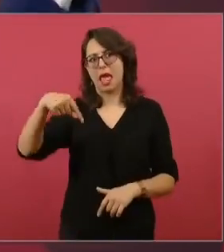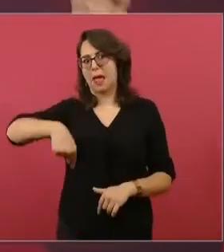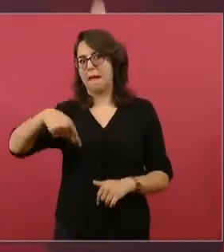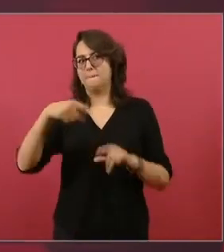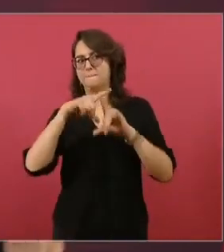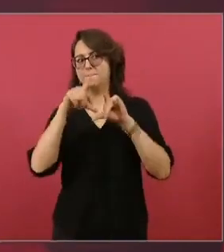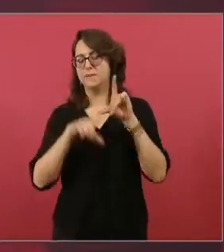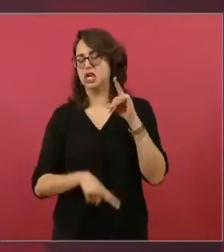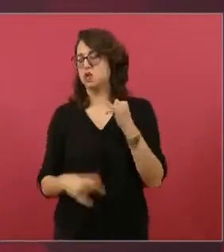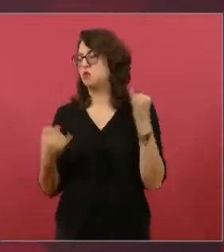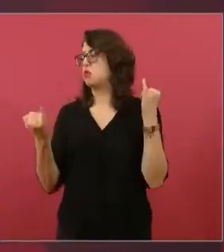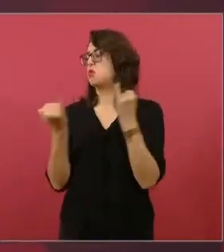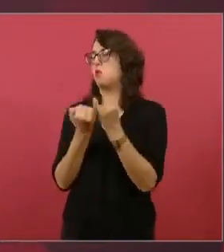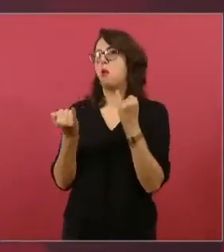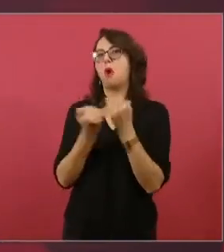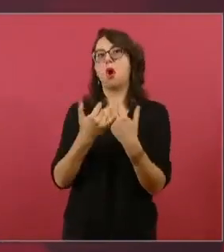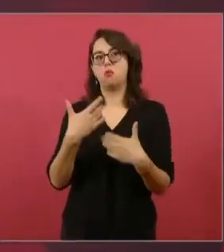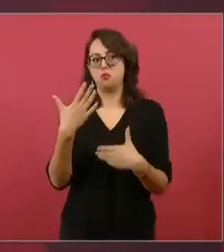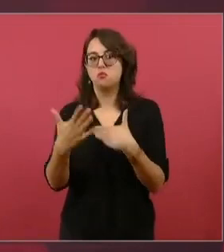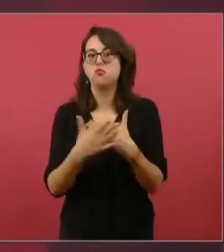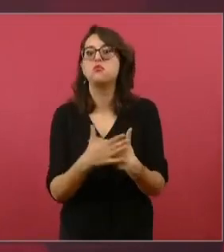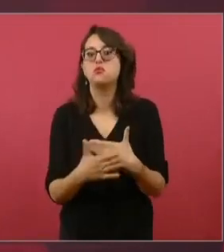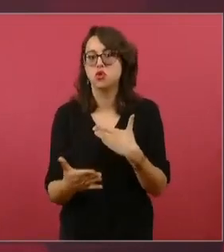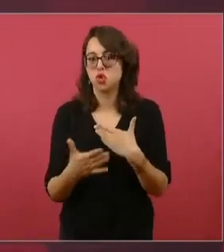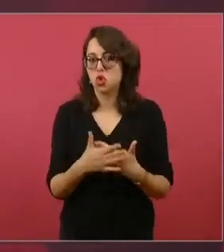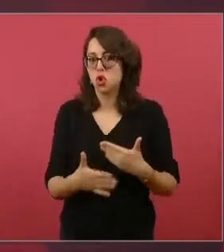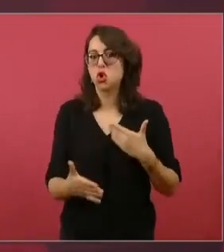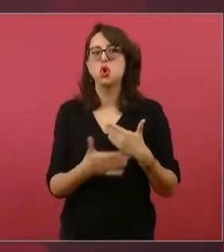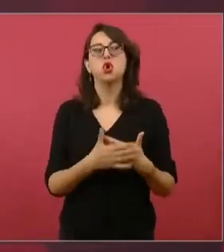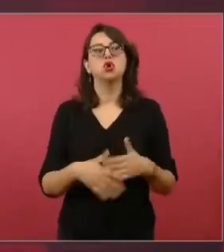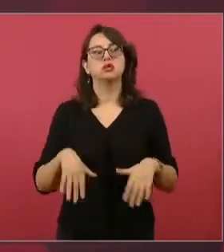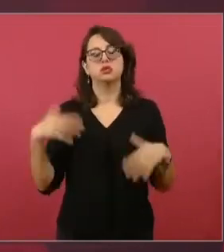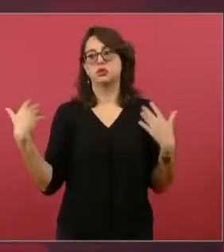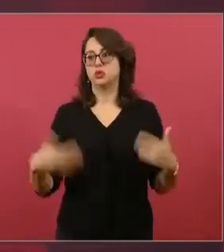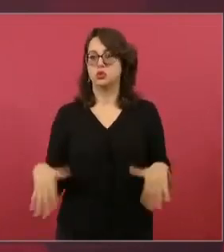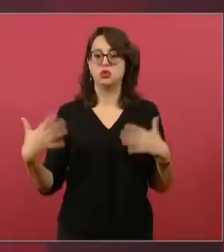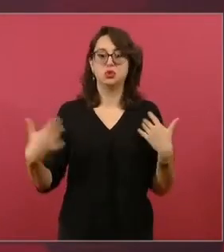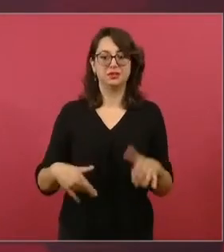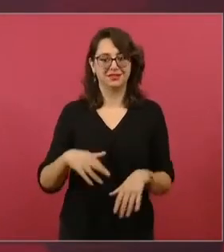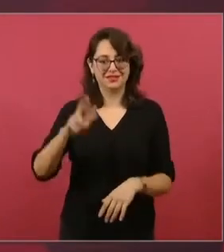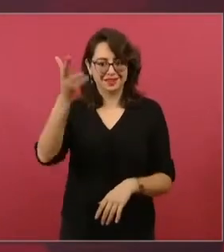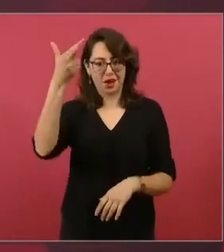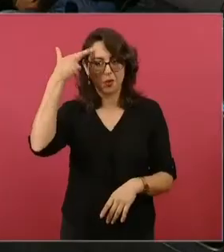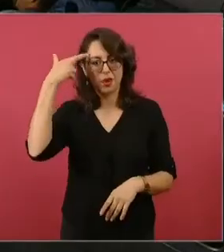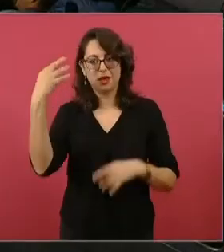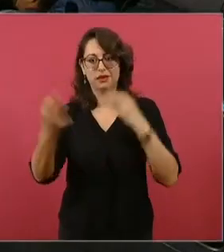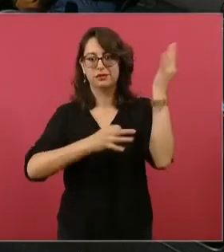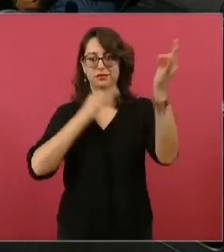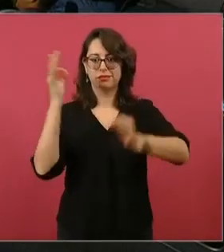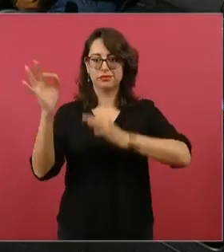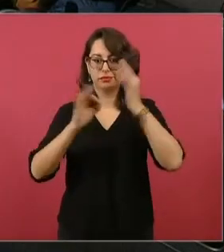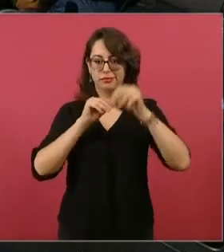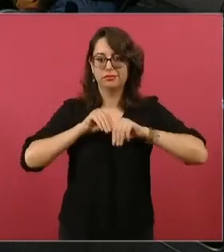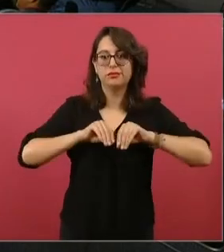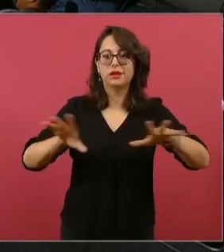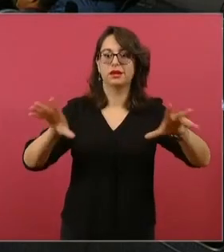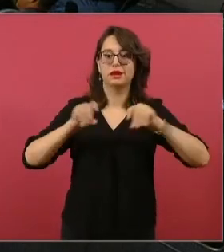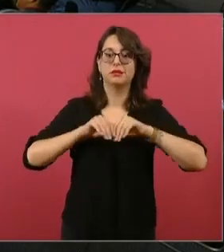que pasara lo de Venezuela. Ya ven toda esa propaganda, ¿no?, negra.